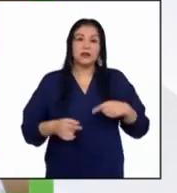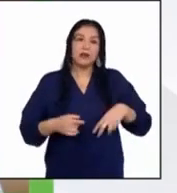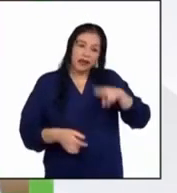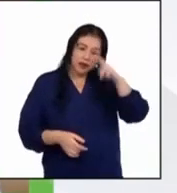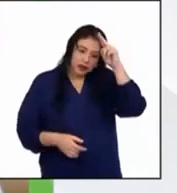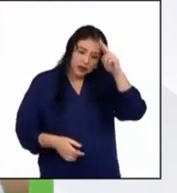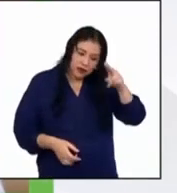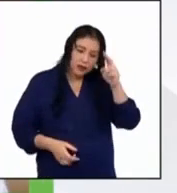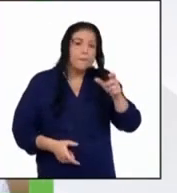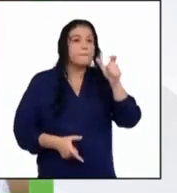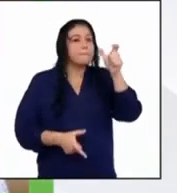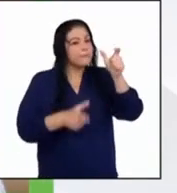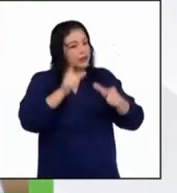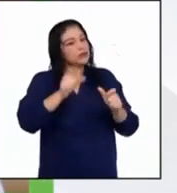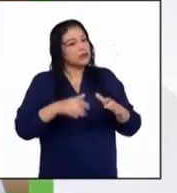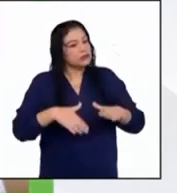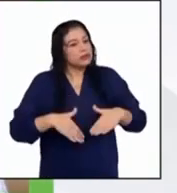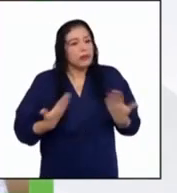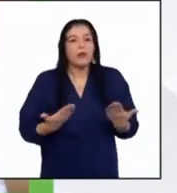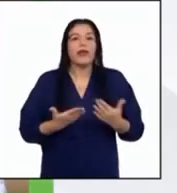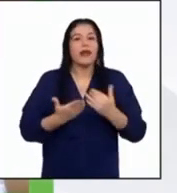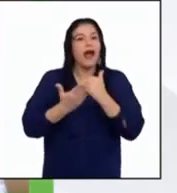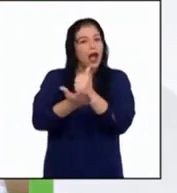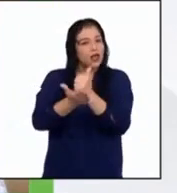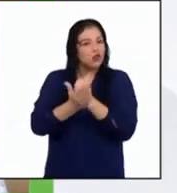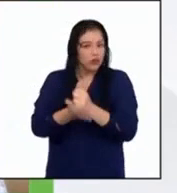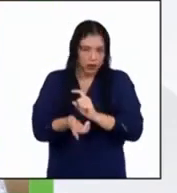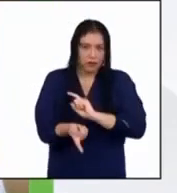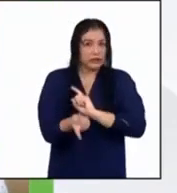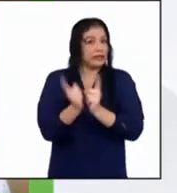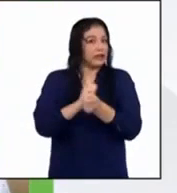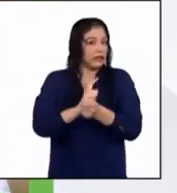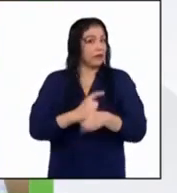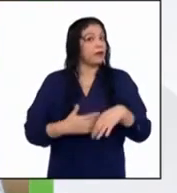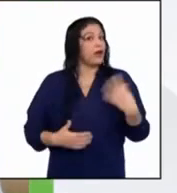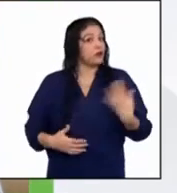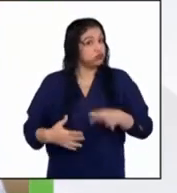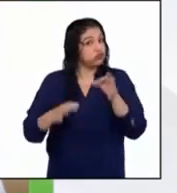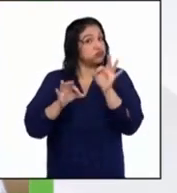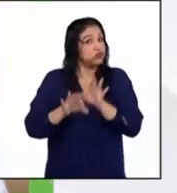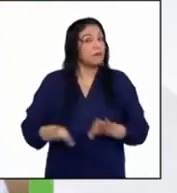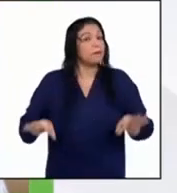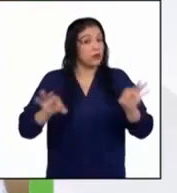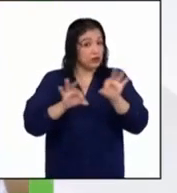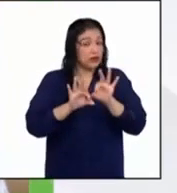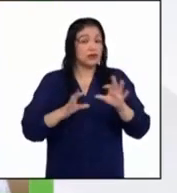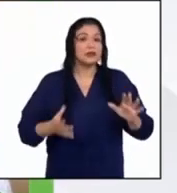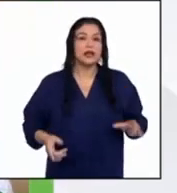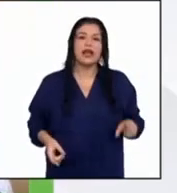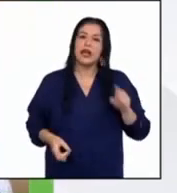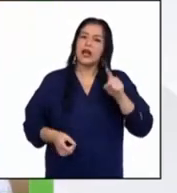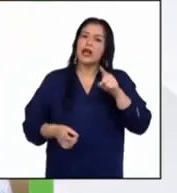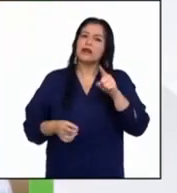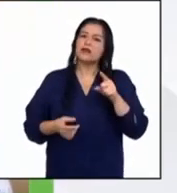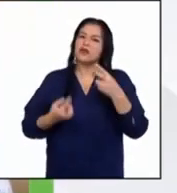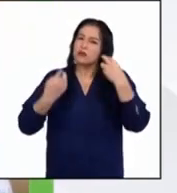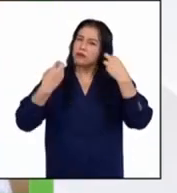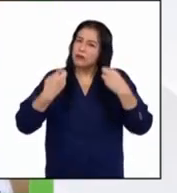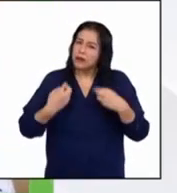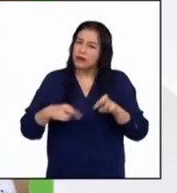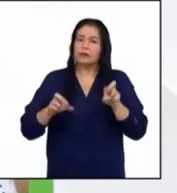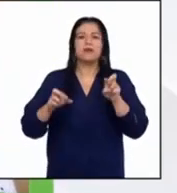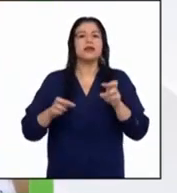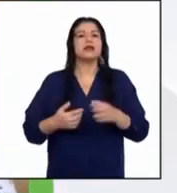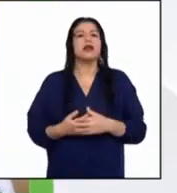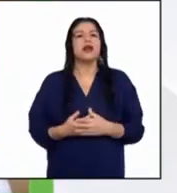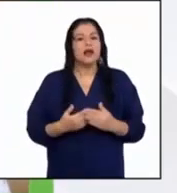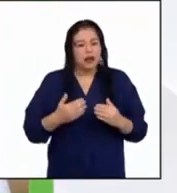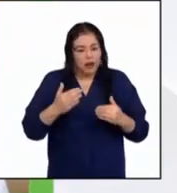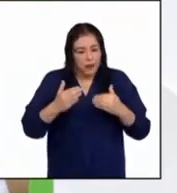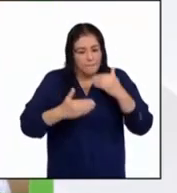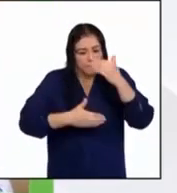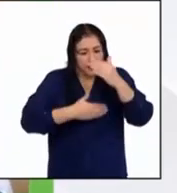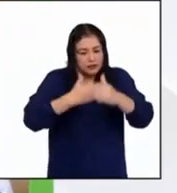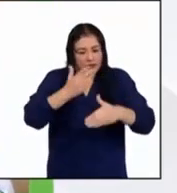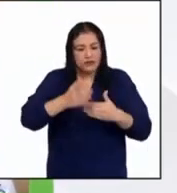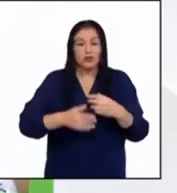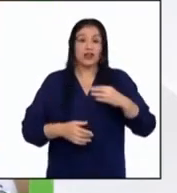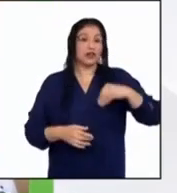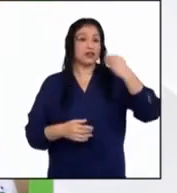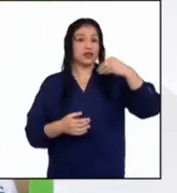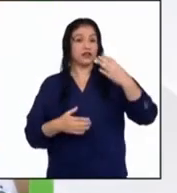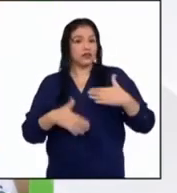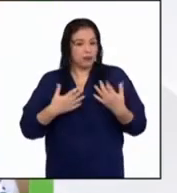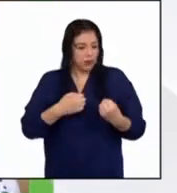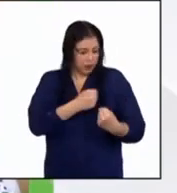un agente de cambio importante. Esto genera un proceso de